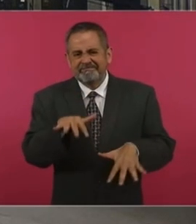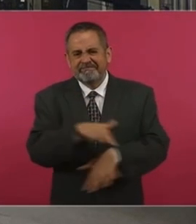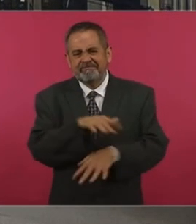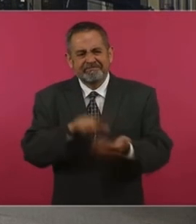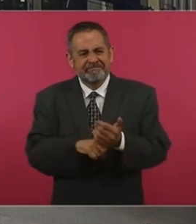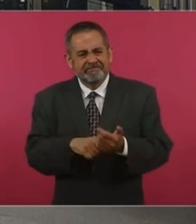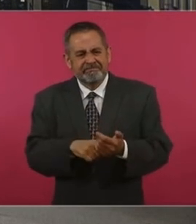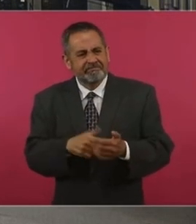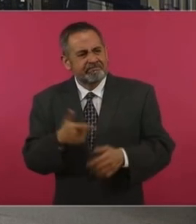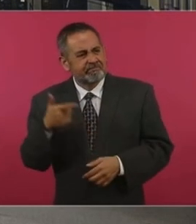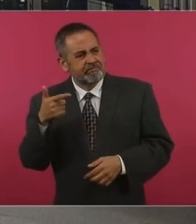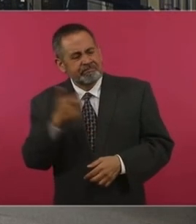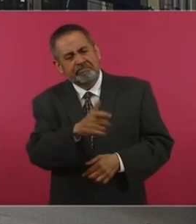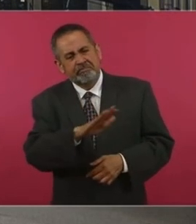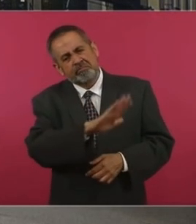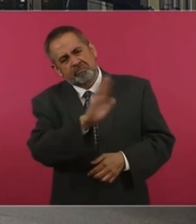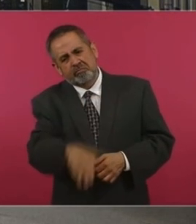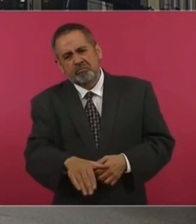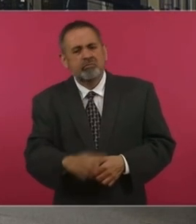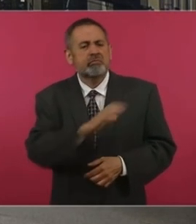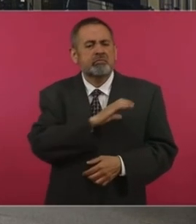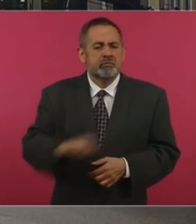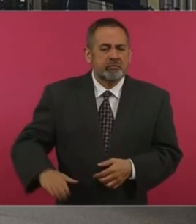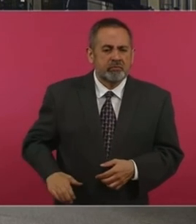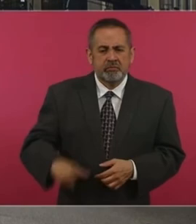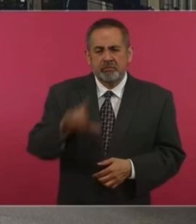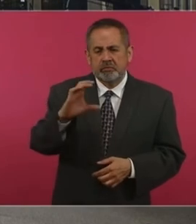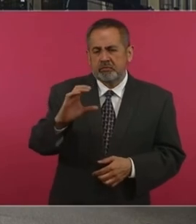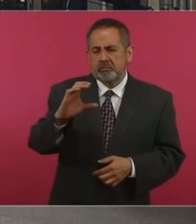al candidato Luis Donaldo Colosio.